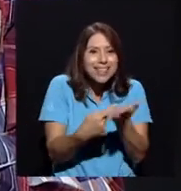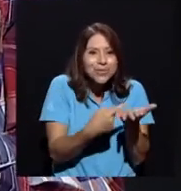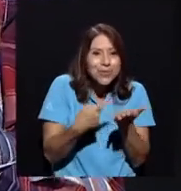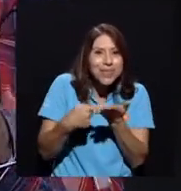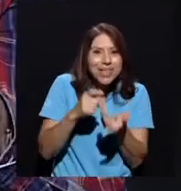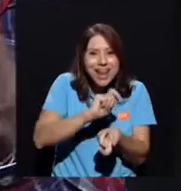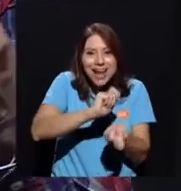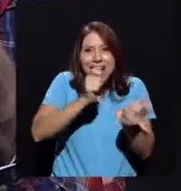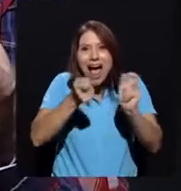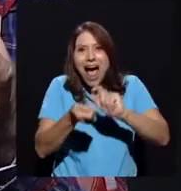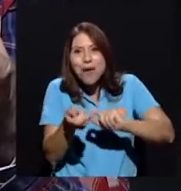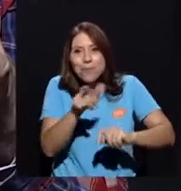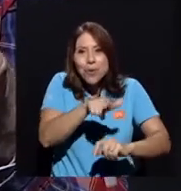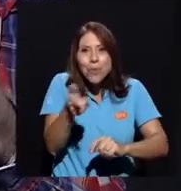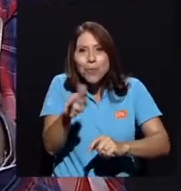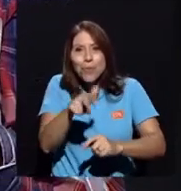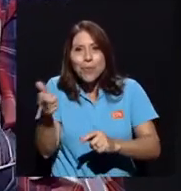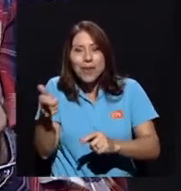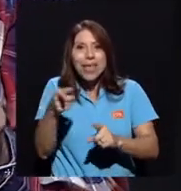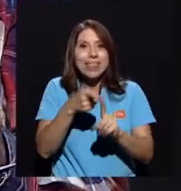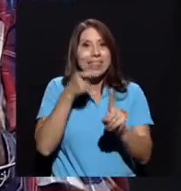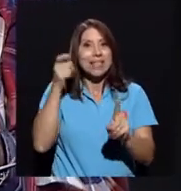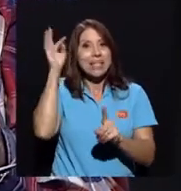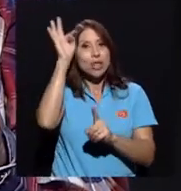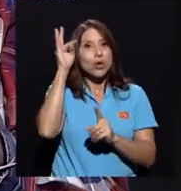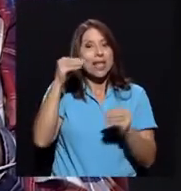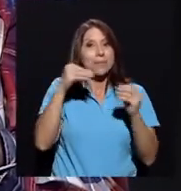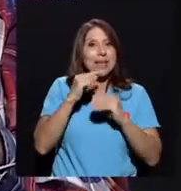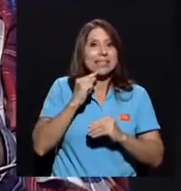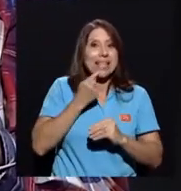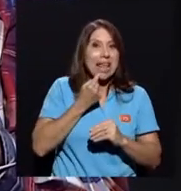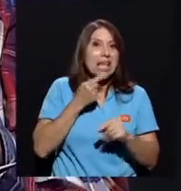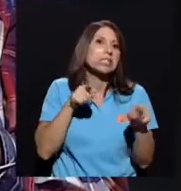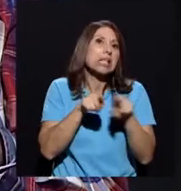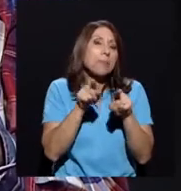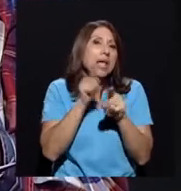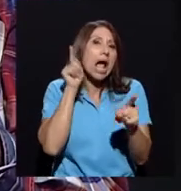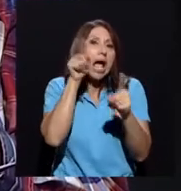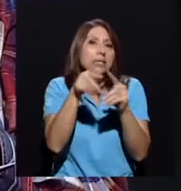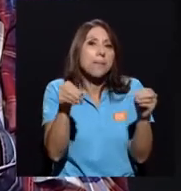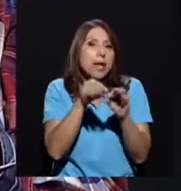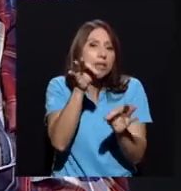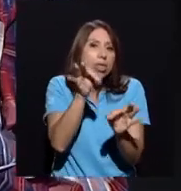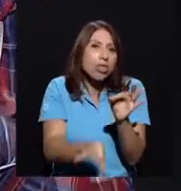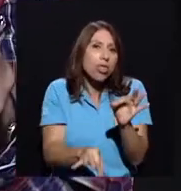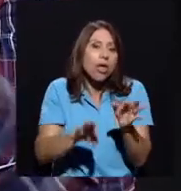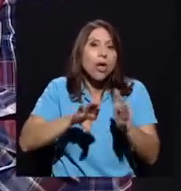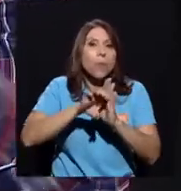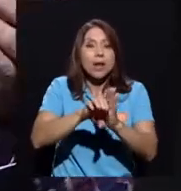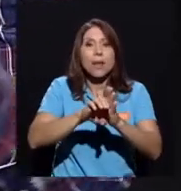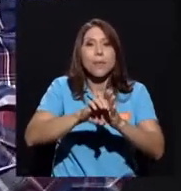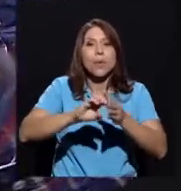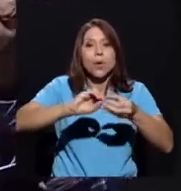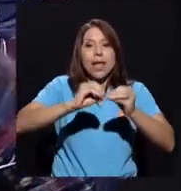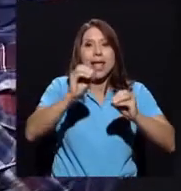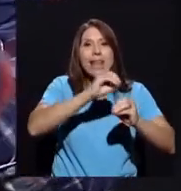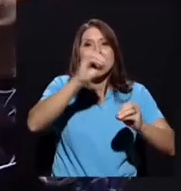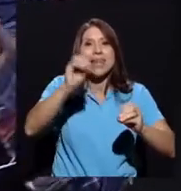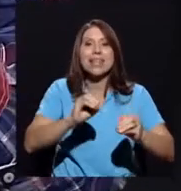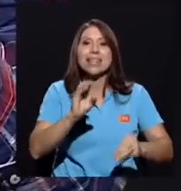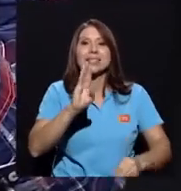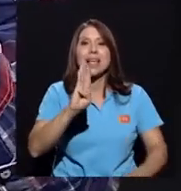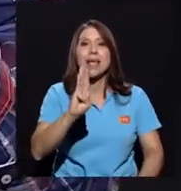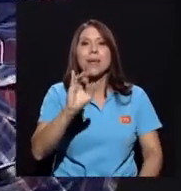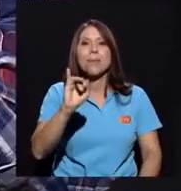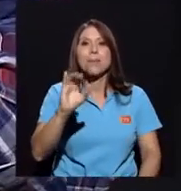discutir de las teorías más serias parecer esto hasta ejemplos como el índice big mac para ver cuánto cuesta el 'big mac'